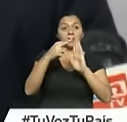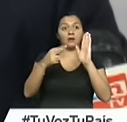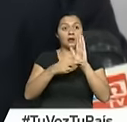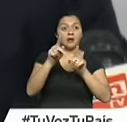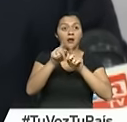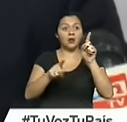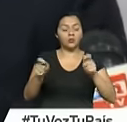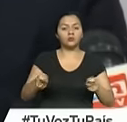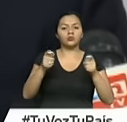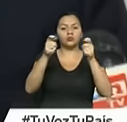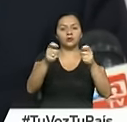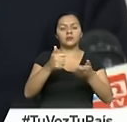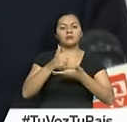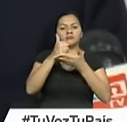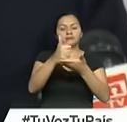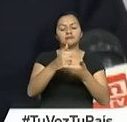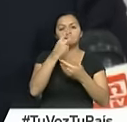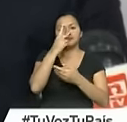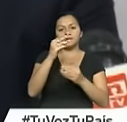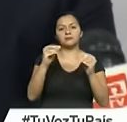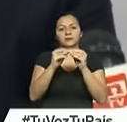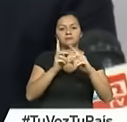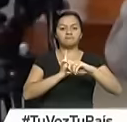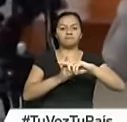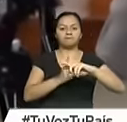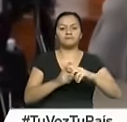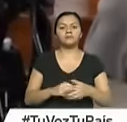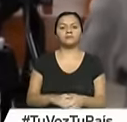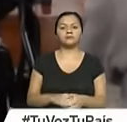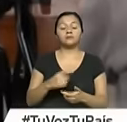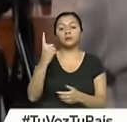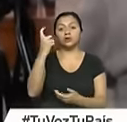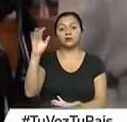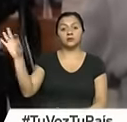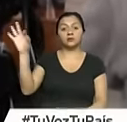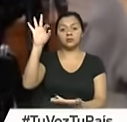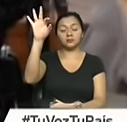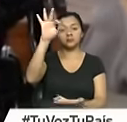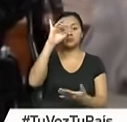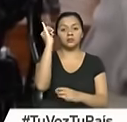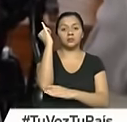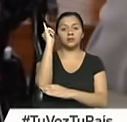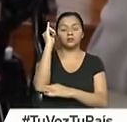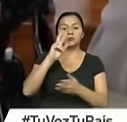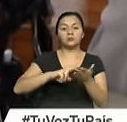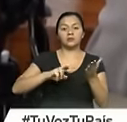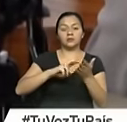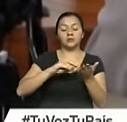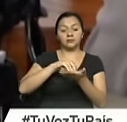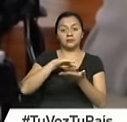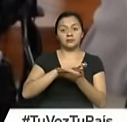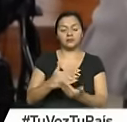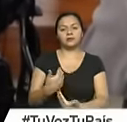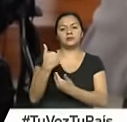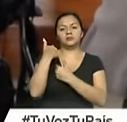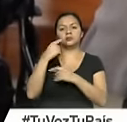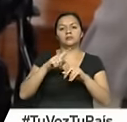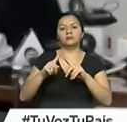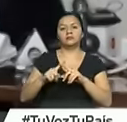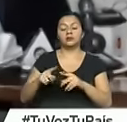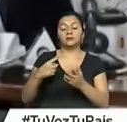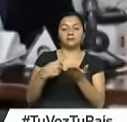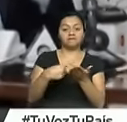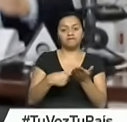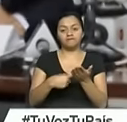que entregan un escenario apropiado para invertir. 11 representantes de la industria minera estarán a cargo de las disertaciones.